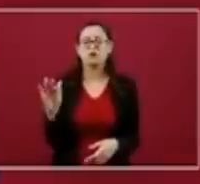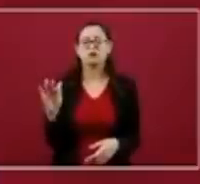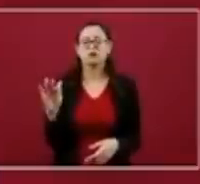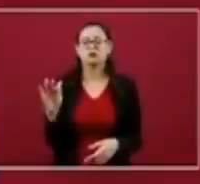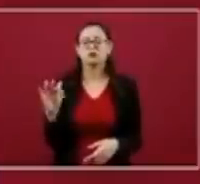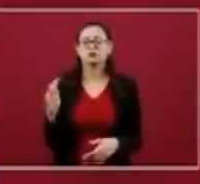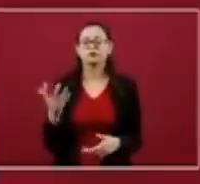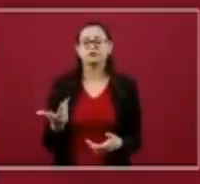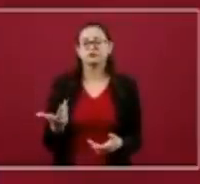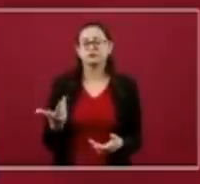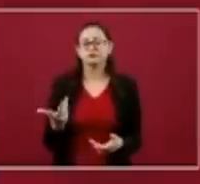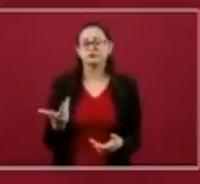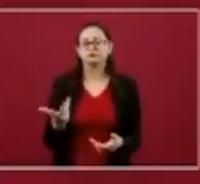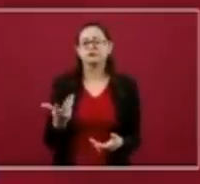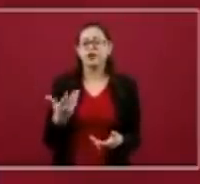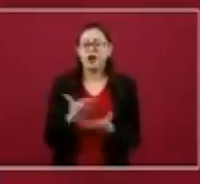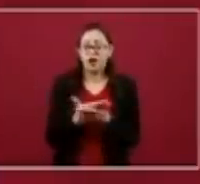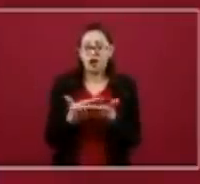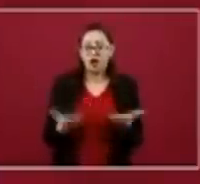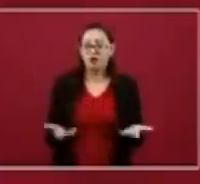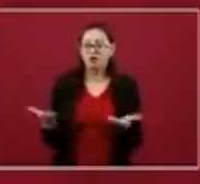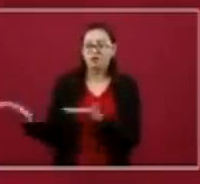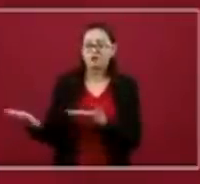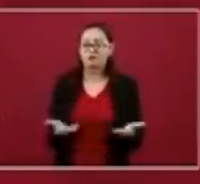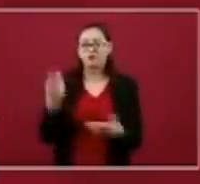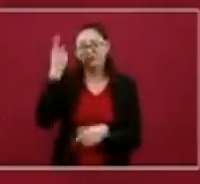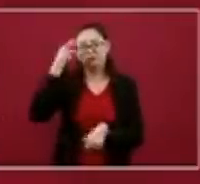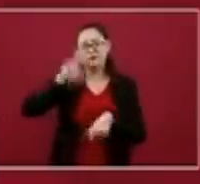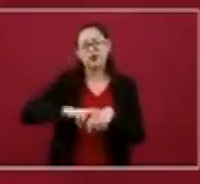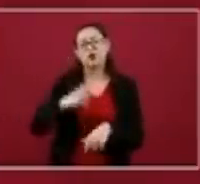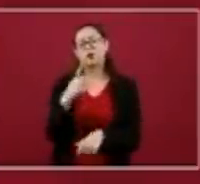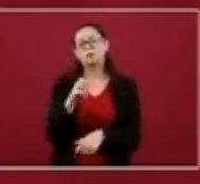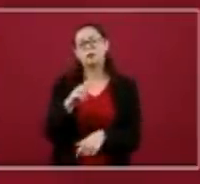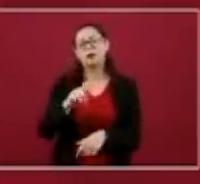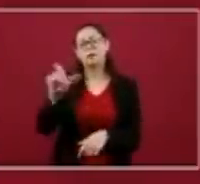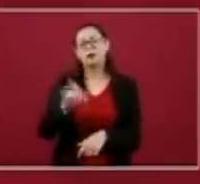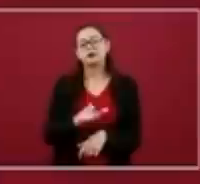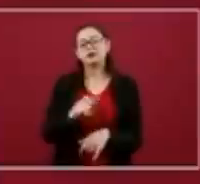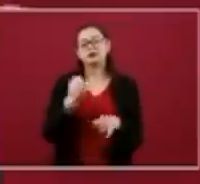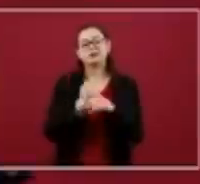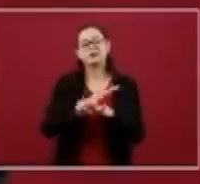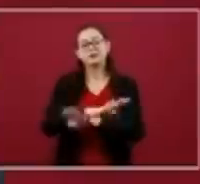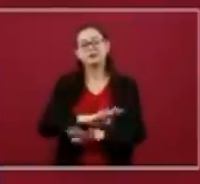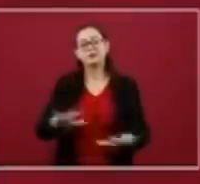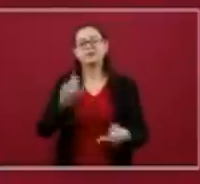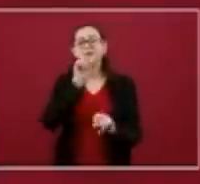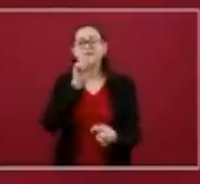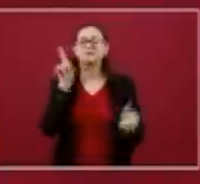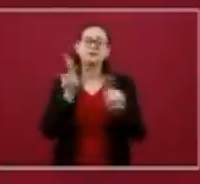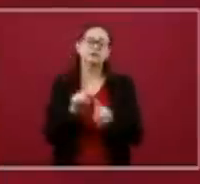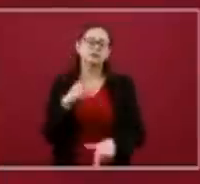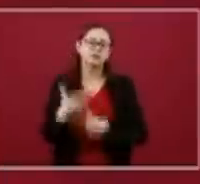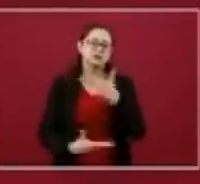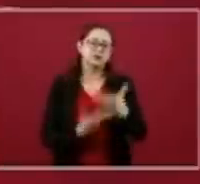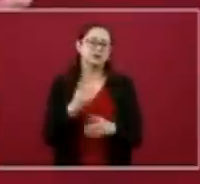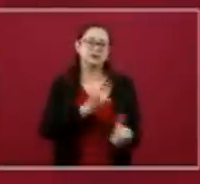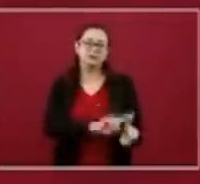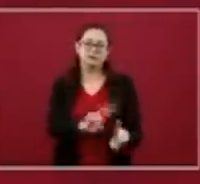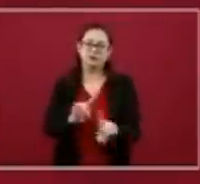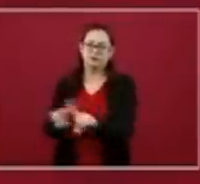al director de Pemex que nos informe y todos los servidores públicos que participaron, no todos,